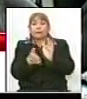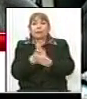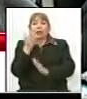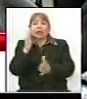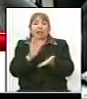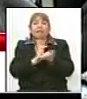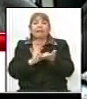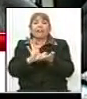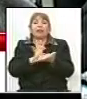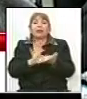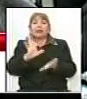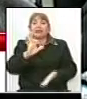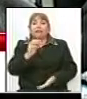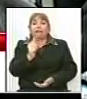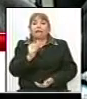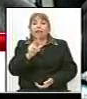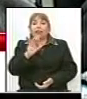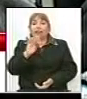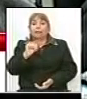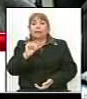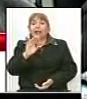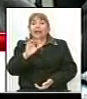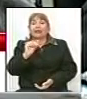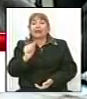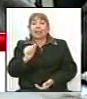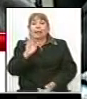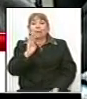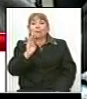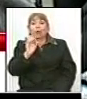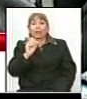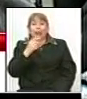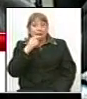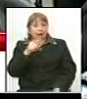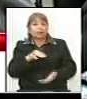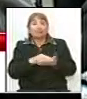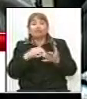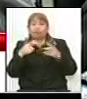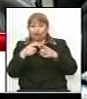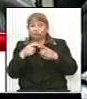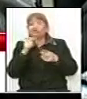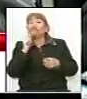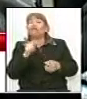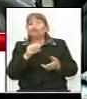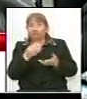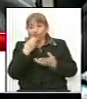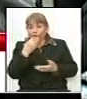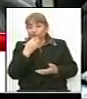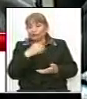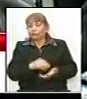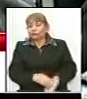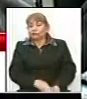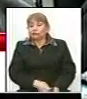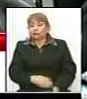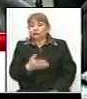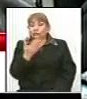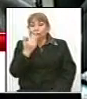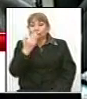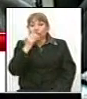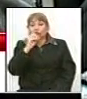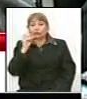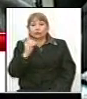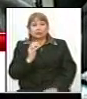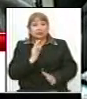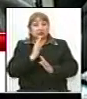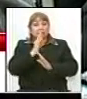farmacia. Las boticas de esquina solucionan los problemas del 17% de la población. El 15% va